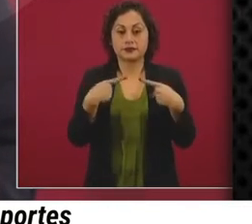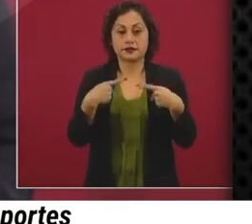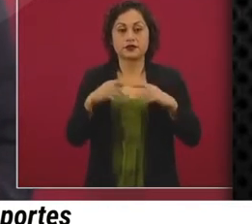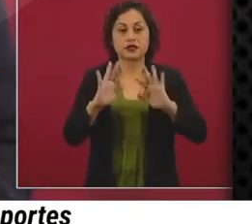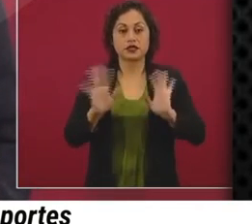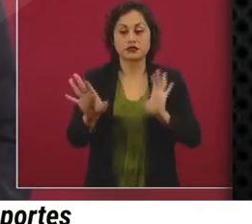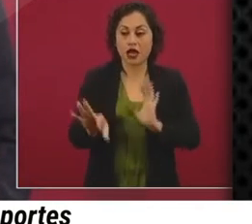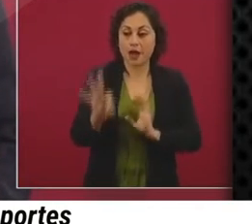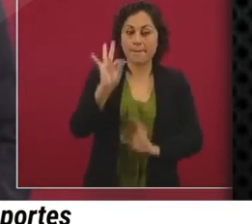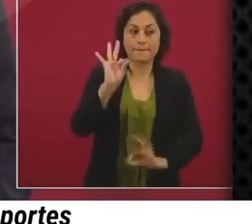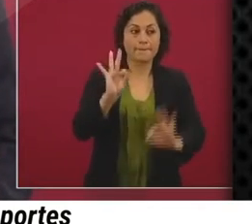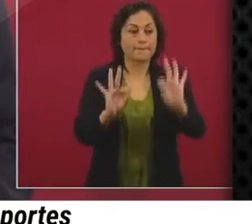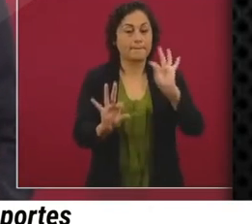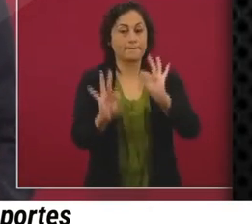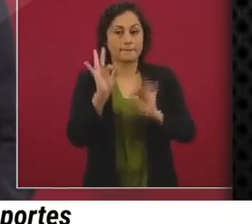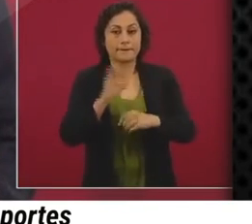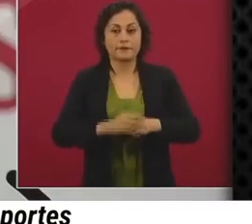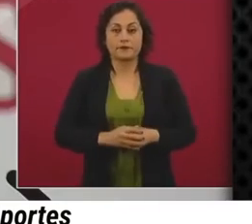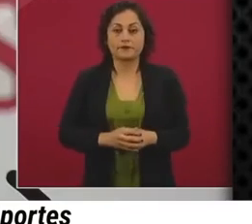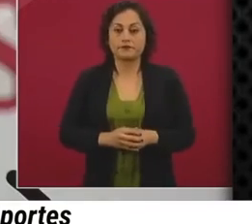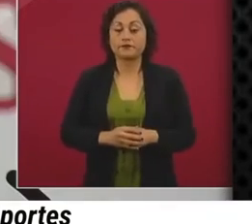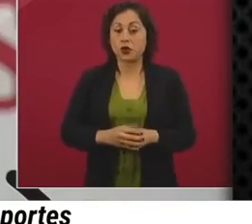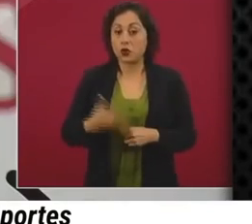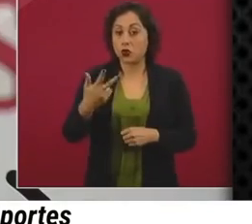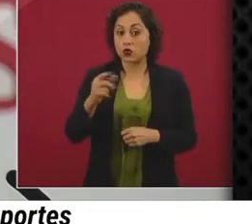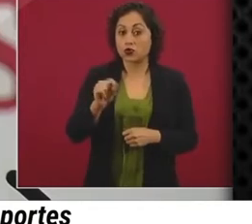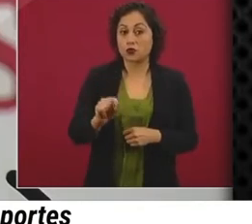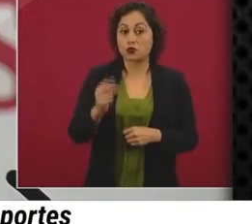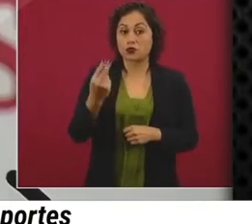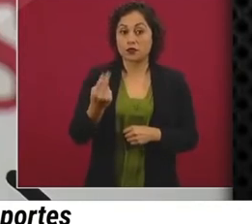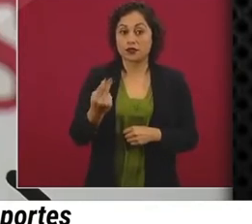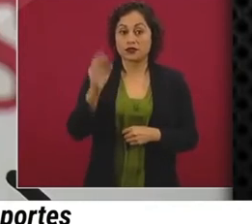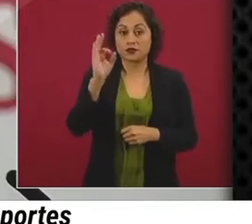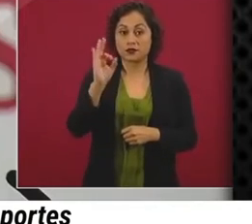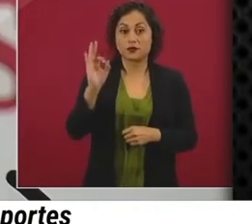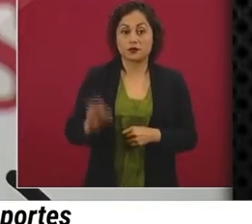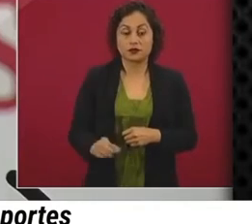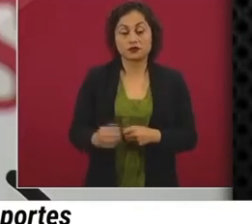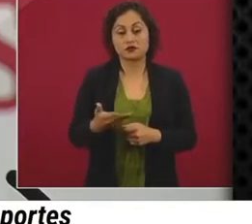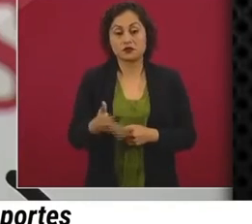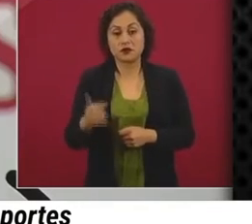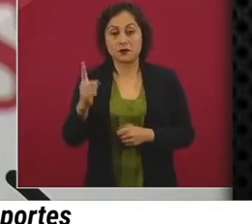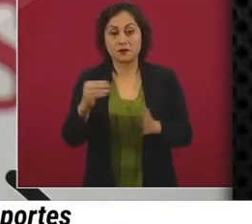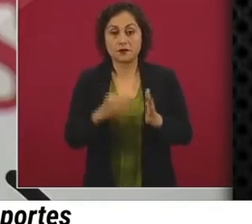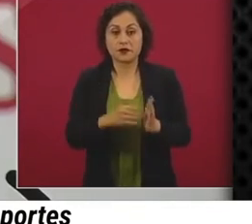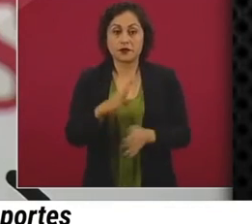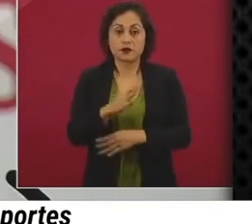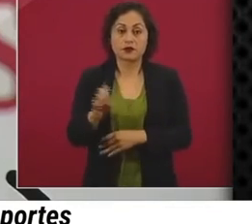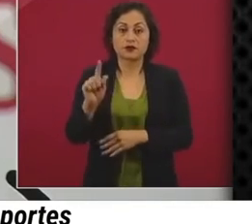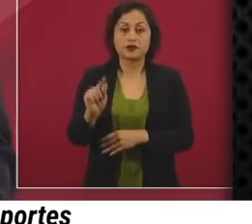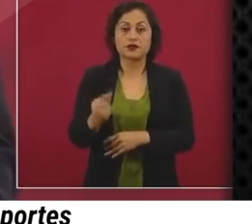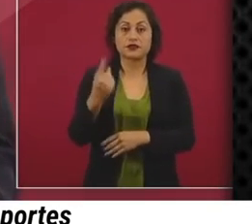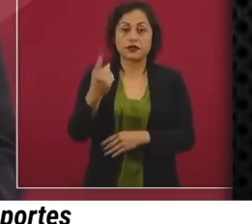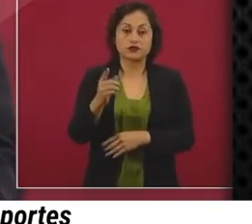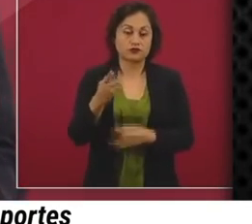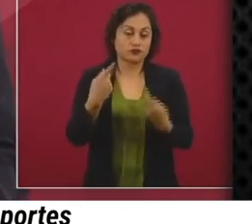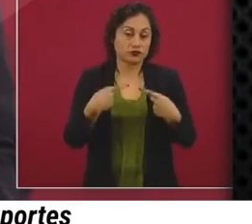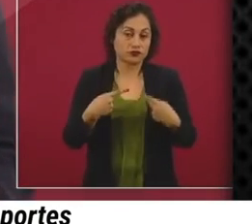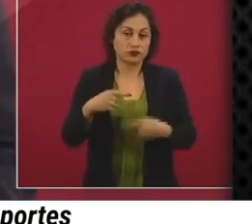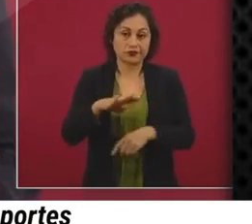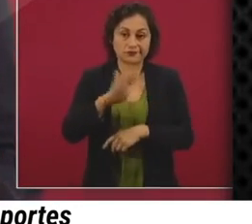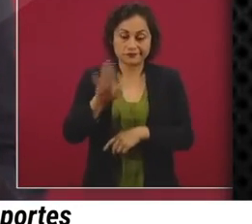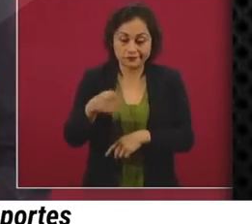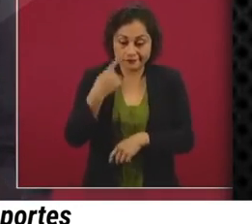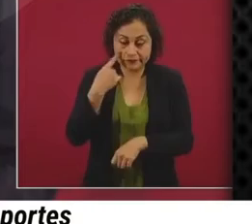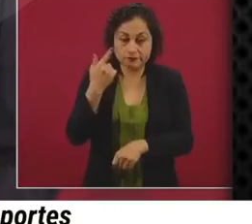estados con mayor número de fosas clandestinas y cuerpos exhumados, además de reportes de personas desaparecidas y no localizadas del